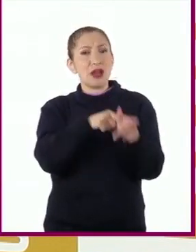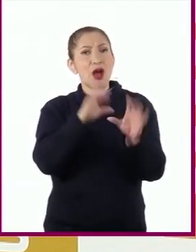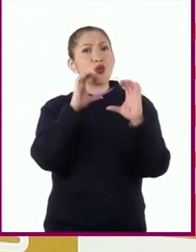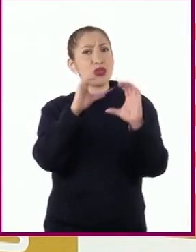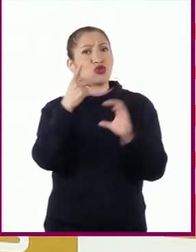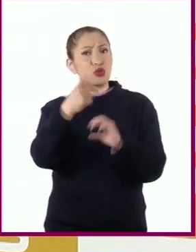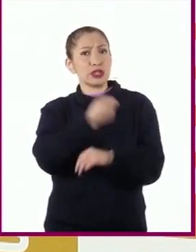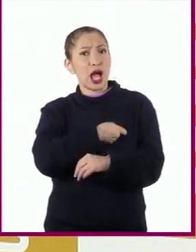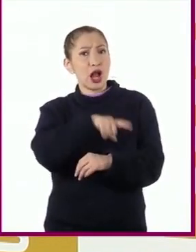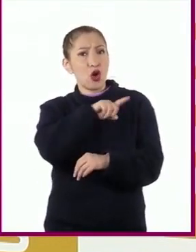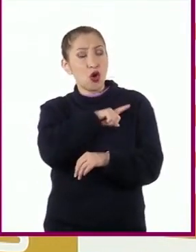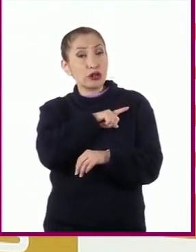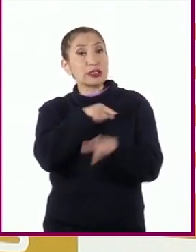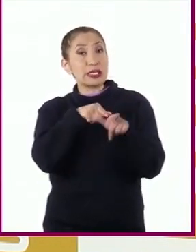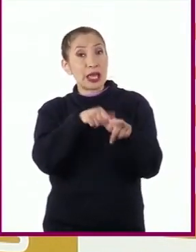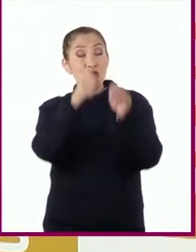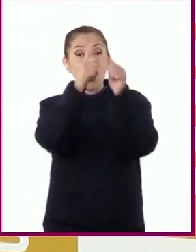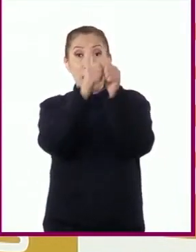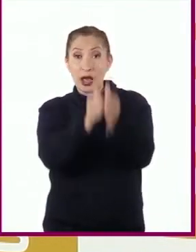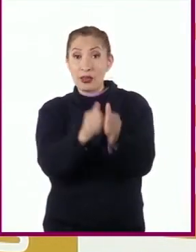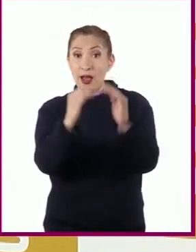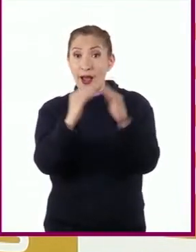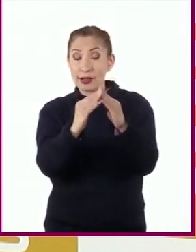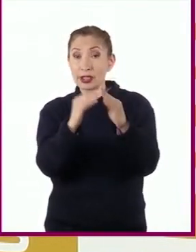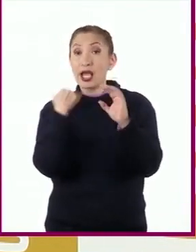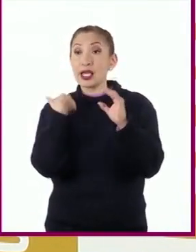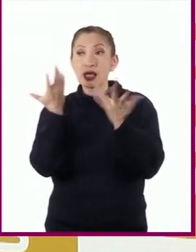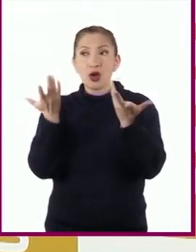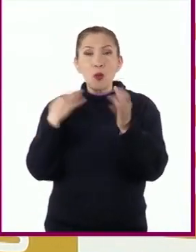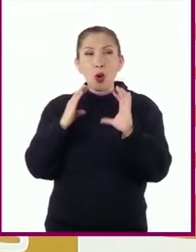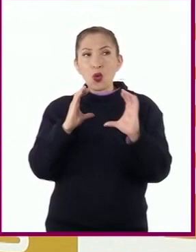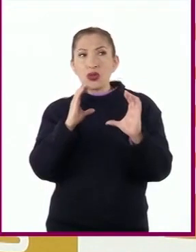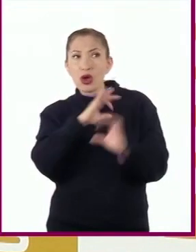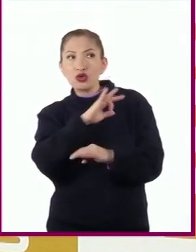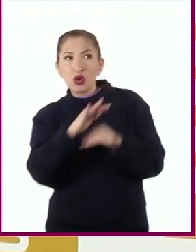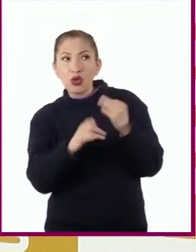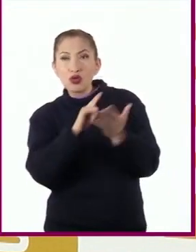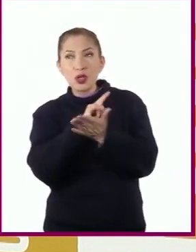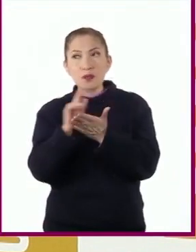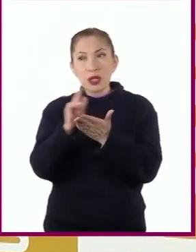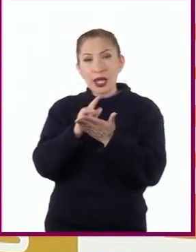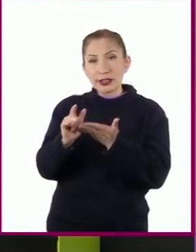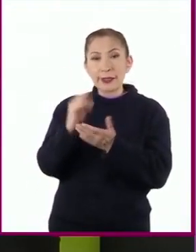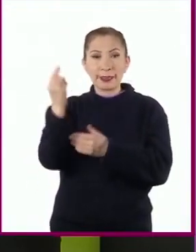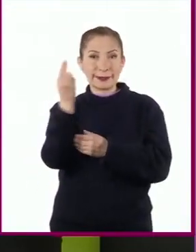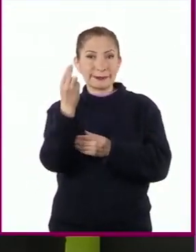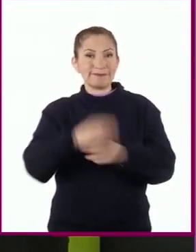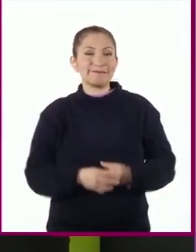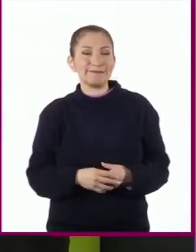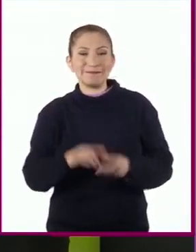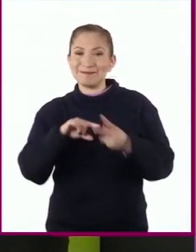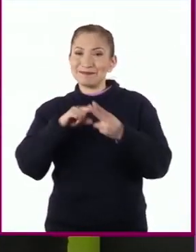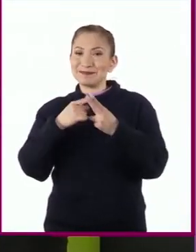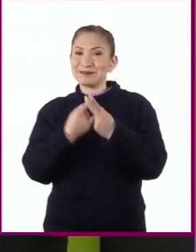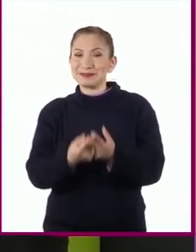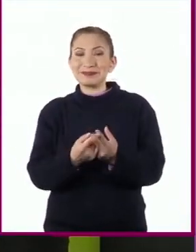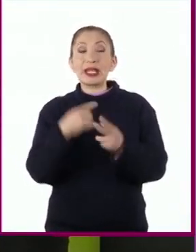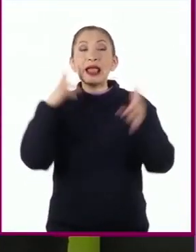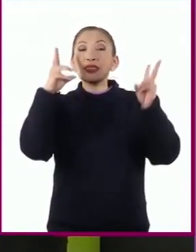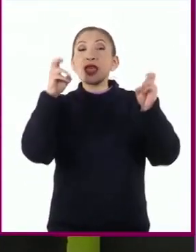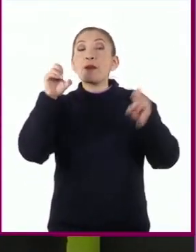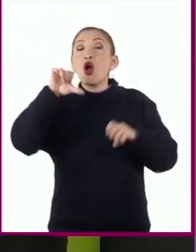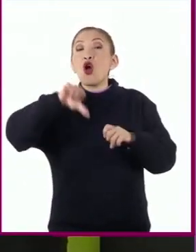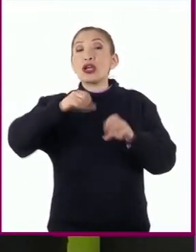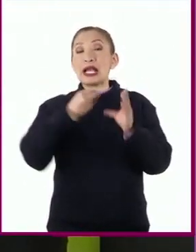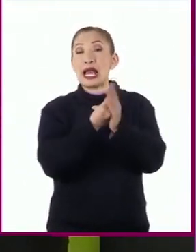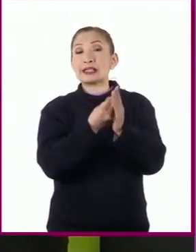de su salud, manteniéndose en casa y tomando todas las medidas de salud e higiene necesarias. Comencemos. El título de